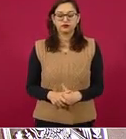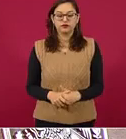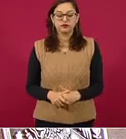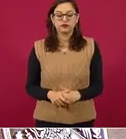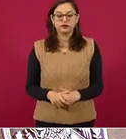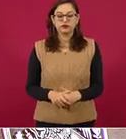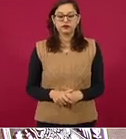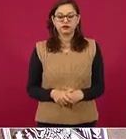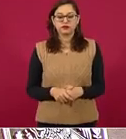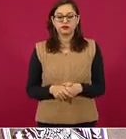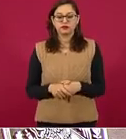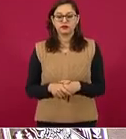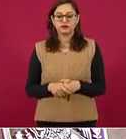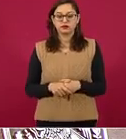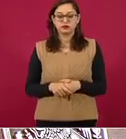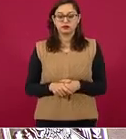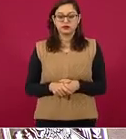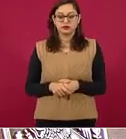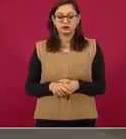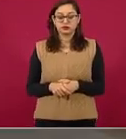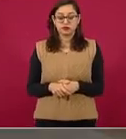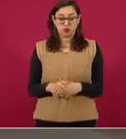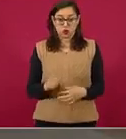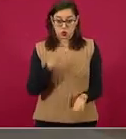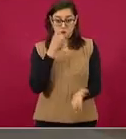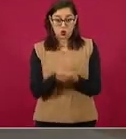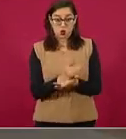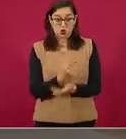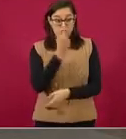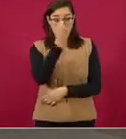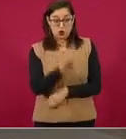Y no es Loret solo,